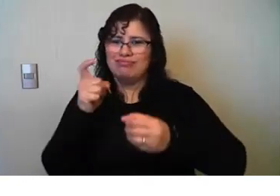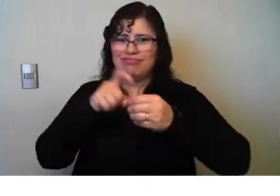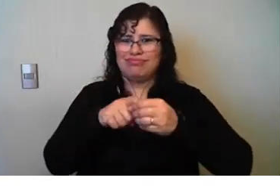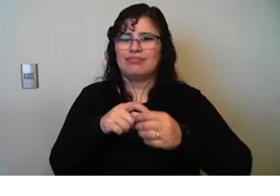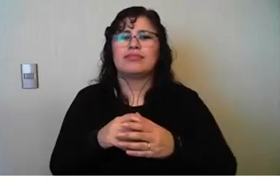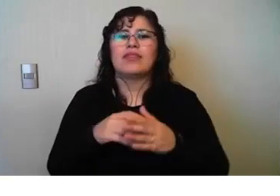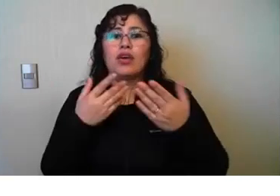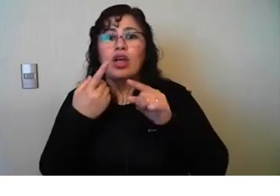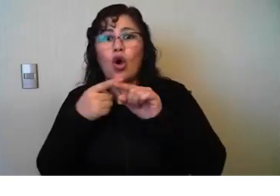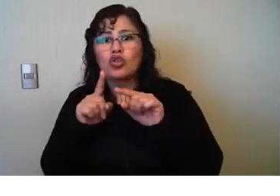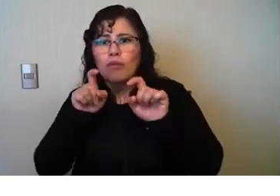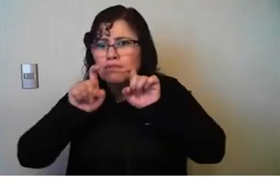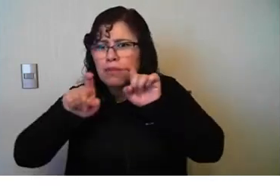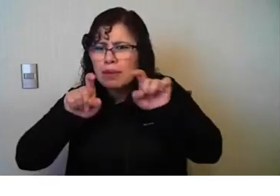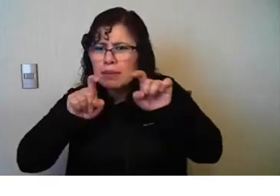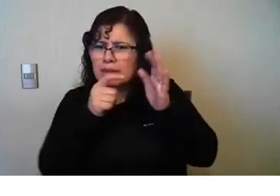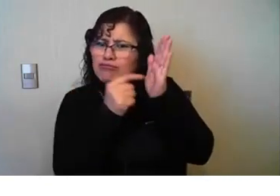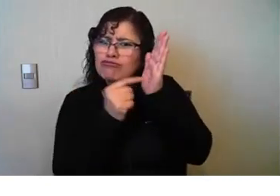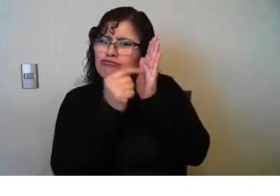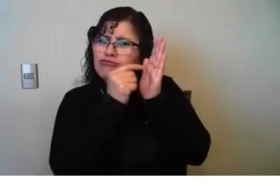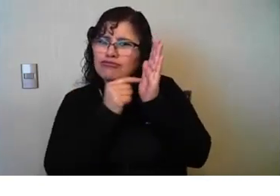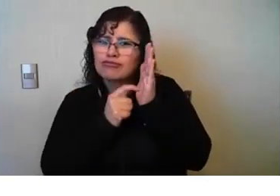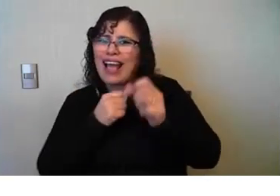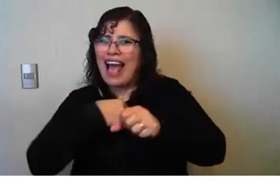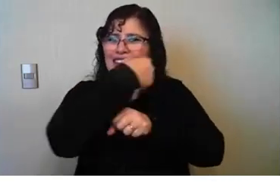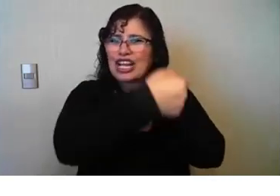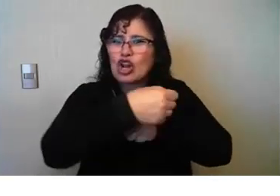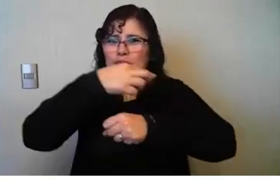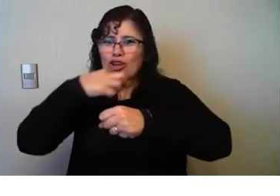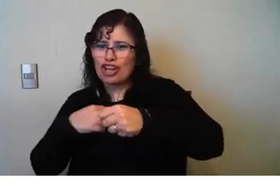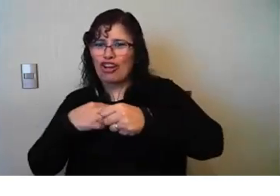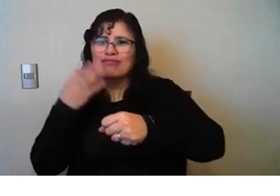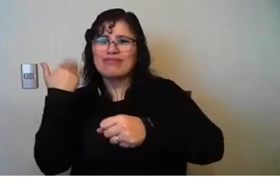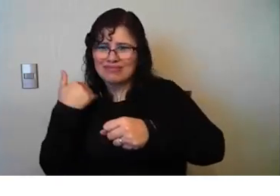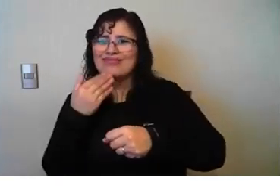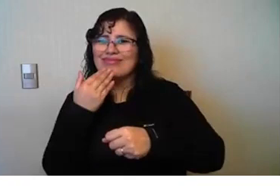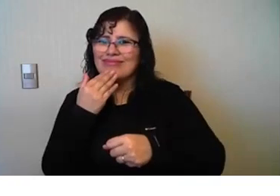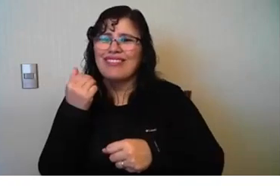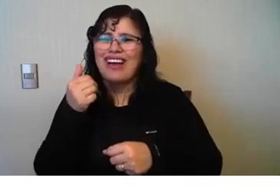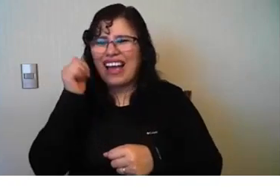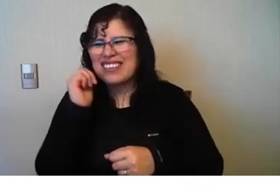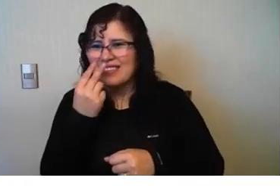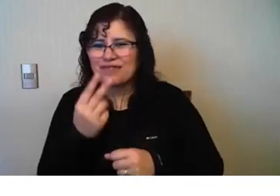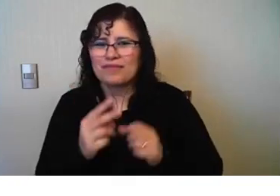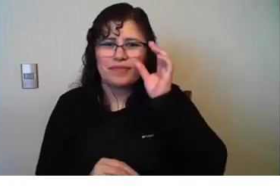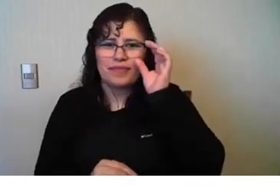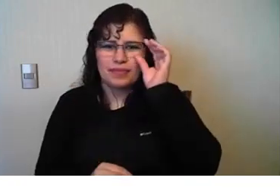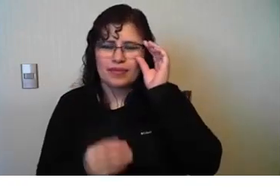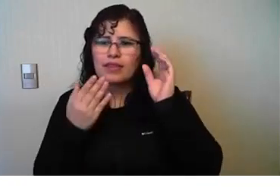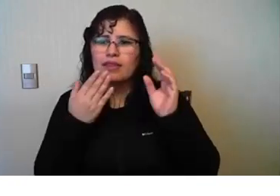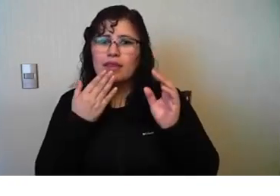perforadas anteriores y posteriores. Y bueno, y esto es un corte transversal del